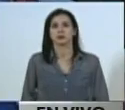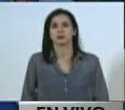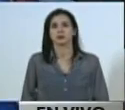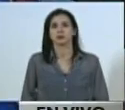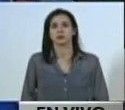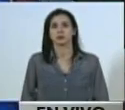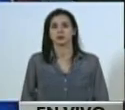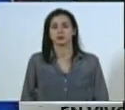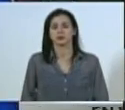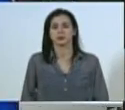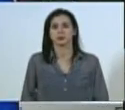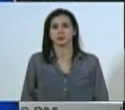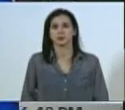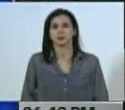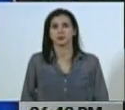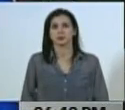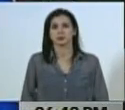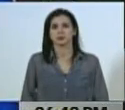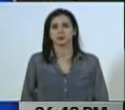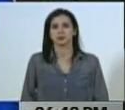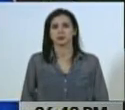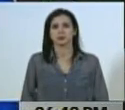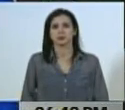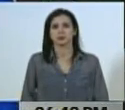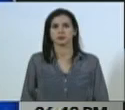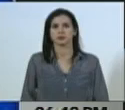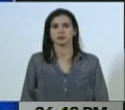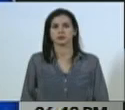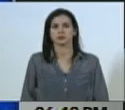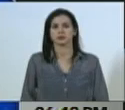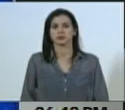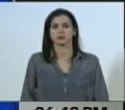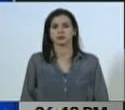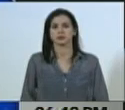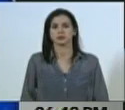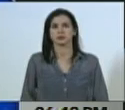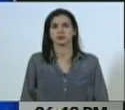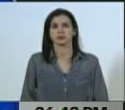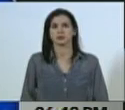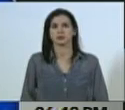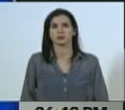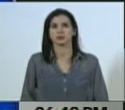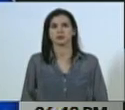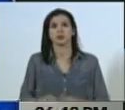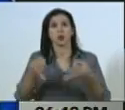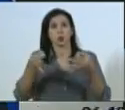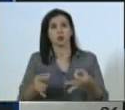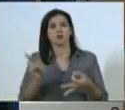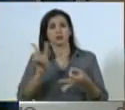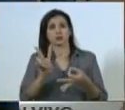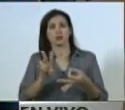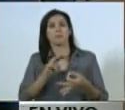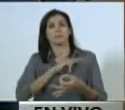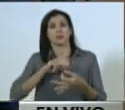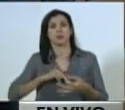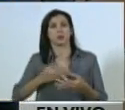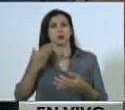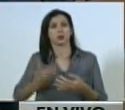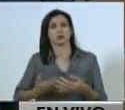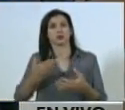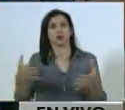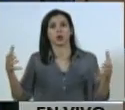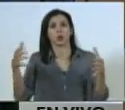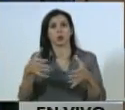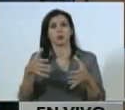of this joint committee, has an important role to play going forward. Sin duda que Venezuela, como un miembro clave de este